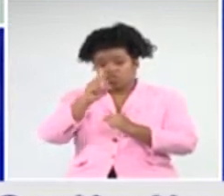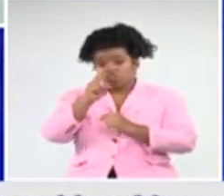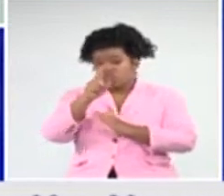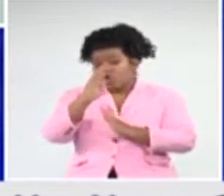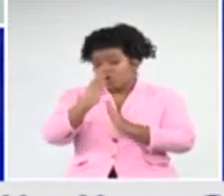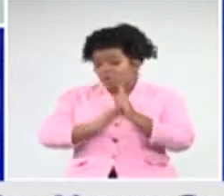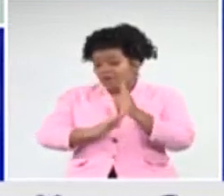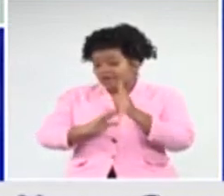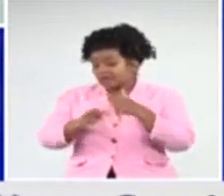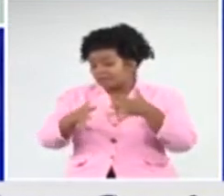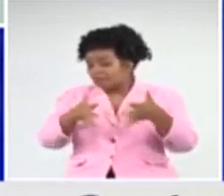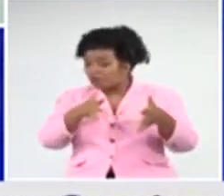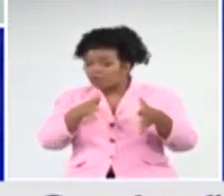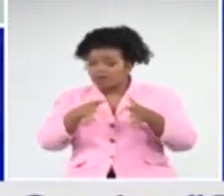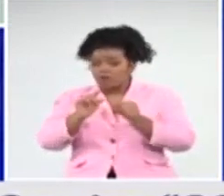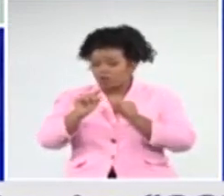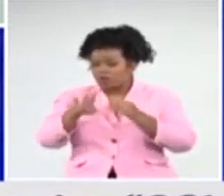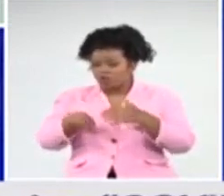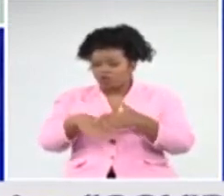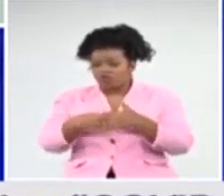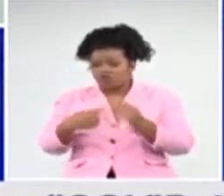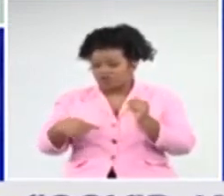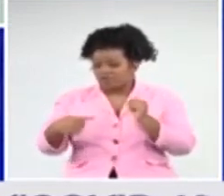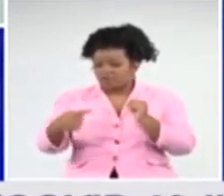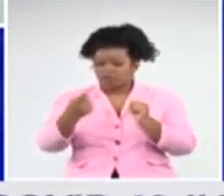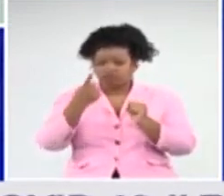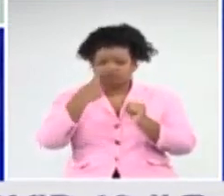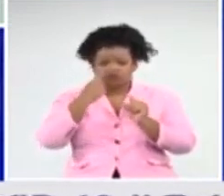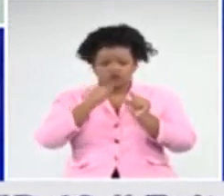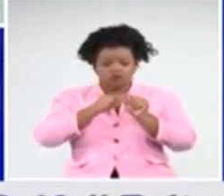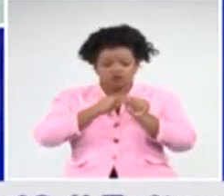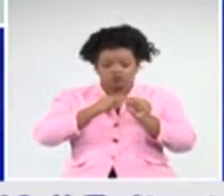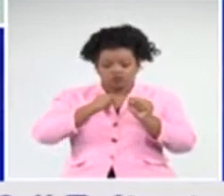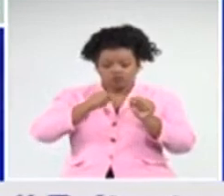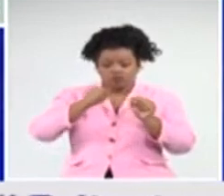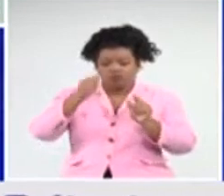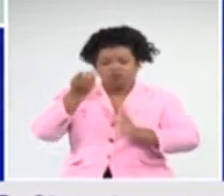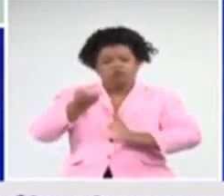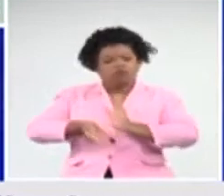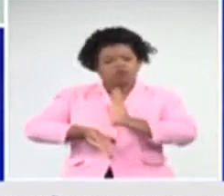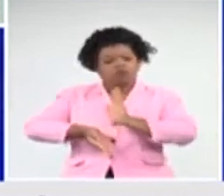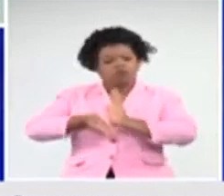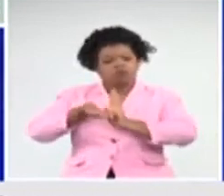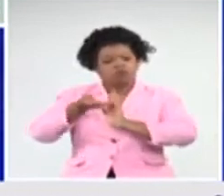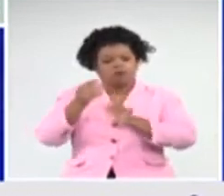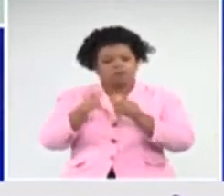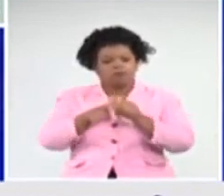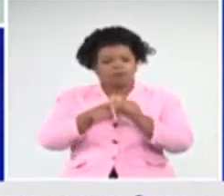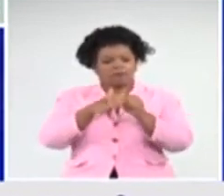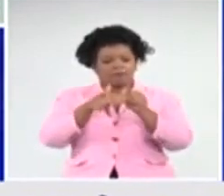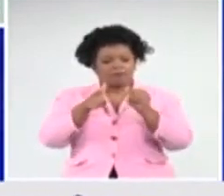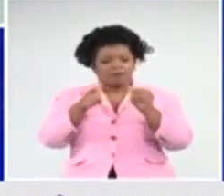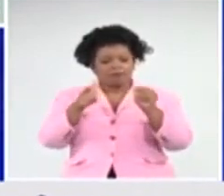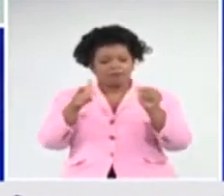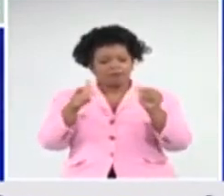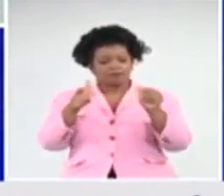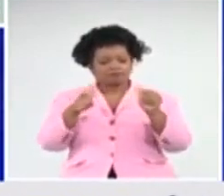pocos días. Miren cómo se ha ido incrementando y el incremento, lamentablemente, no